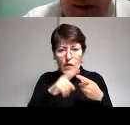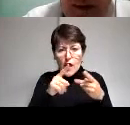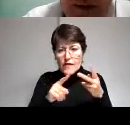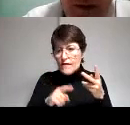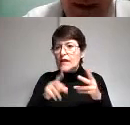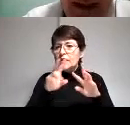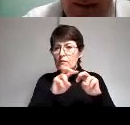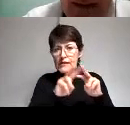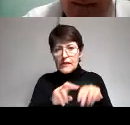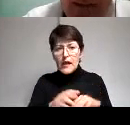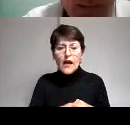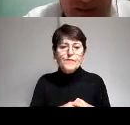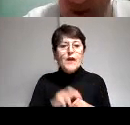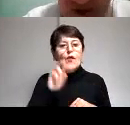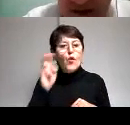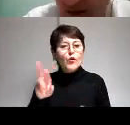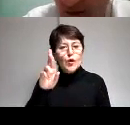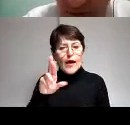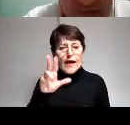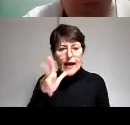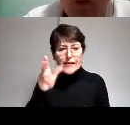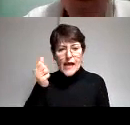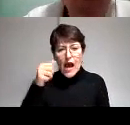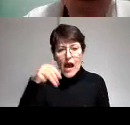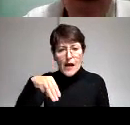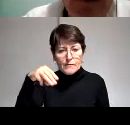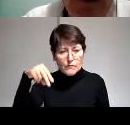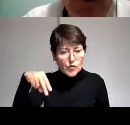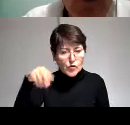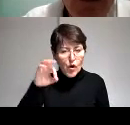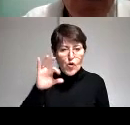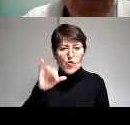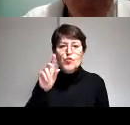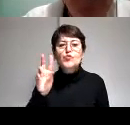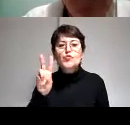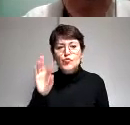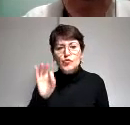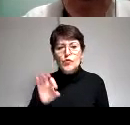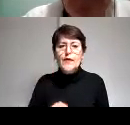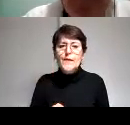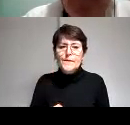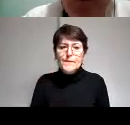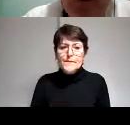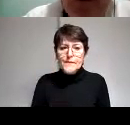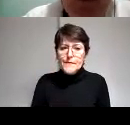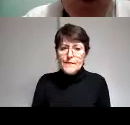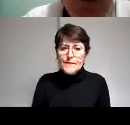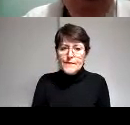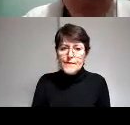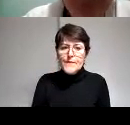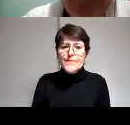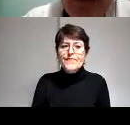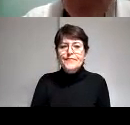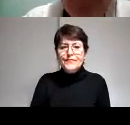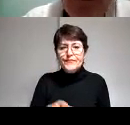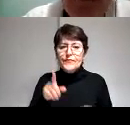lo reconoceréis porque lo vais a encontrar muchísimo en estudios realizados con